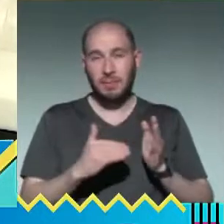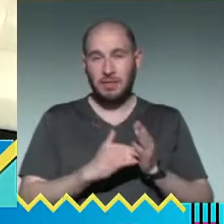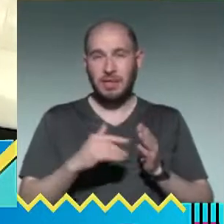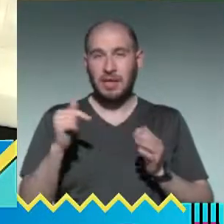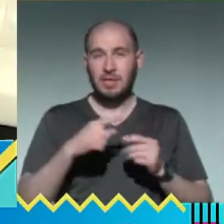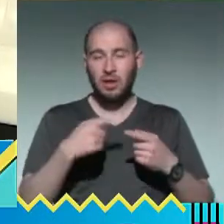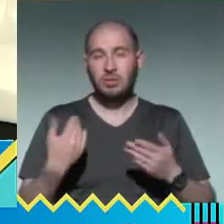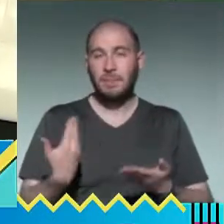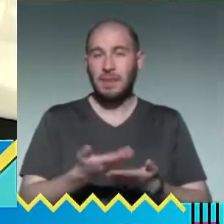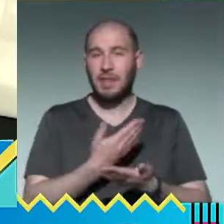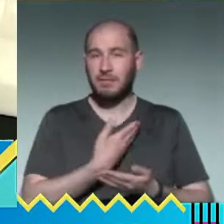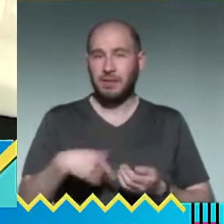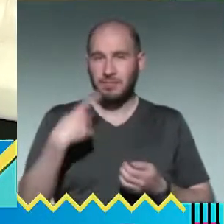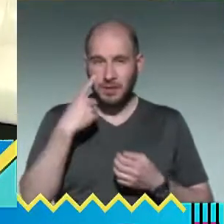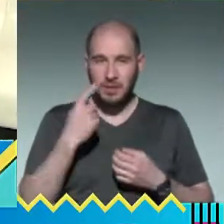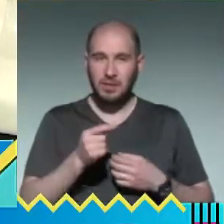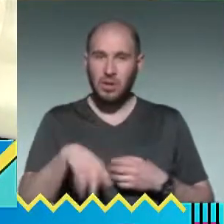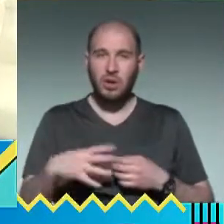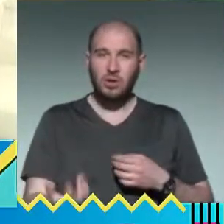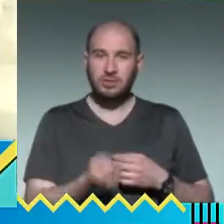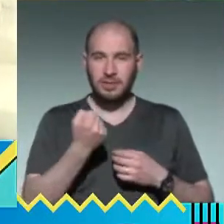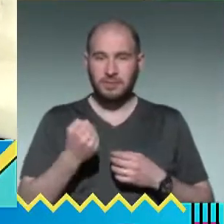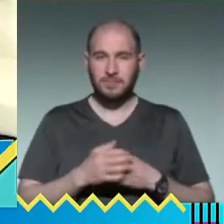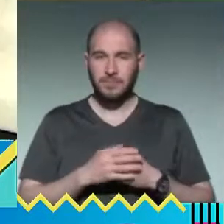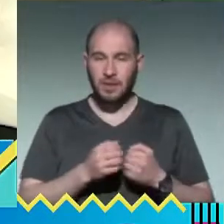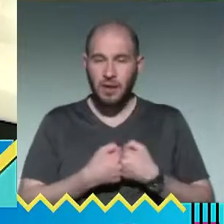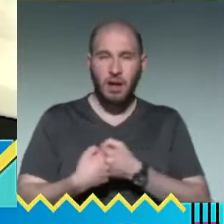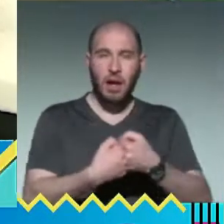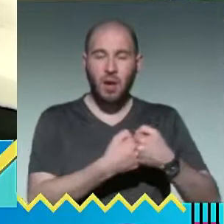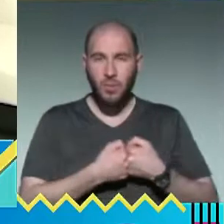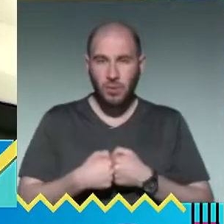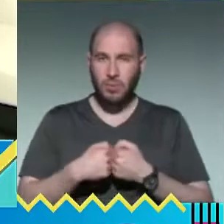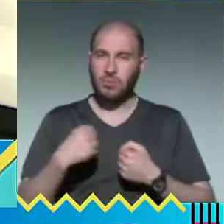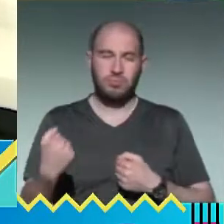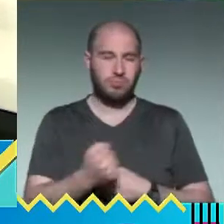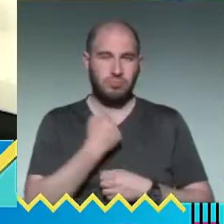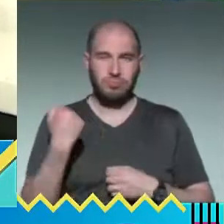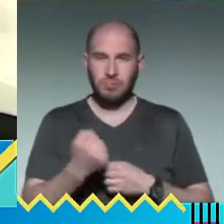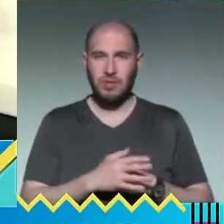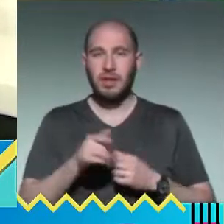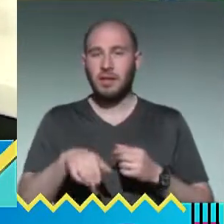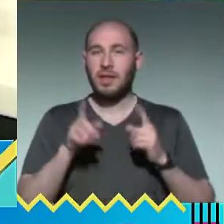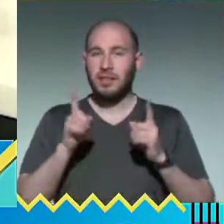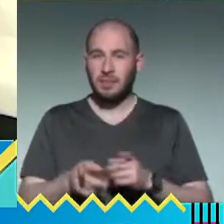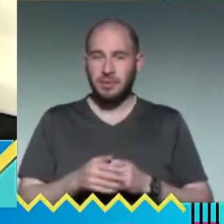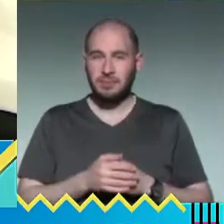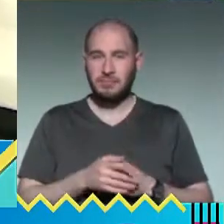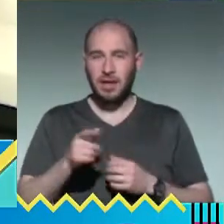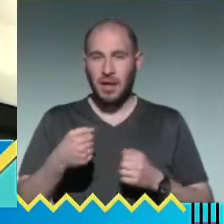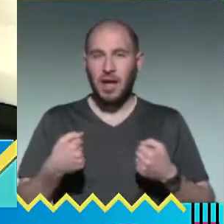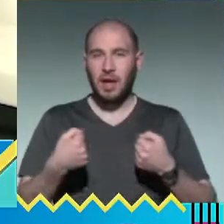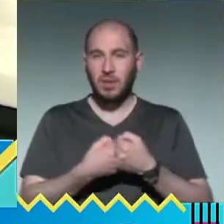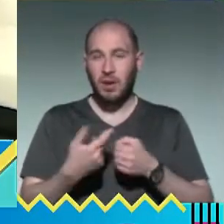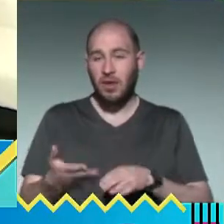estas exigencias del FMI. Se tiene que lograr un consenso bastante fuerte, ¿sí? Eso también nos lleva a un